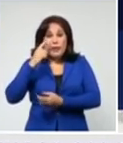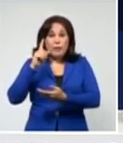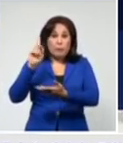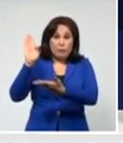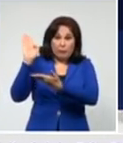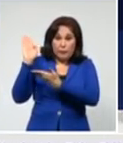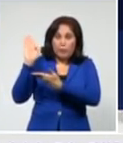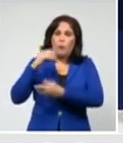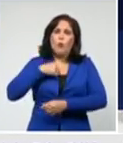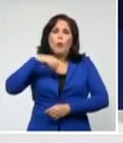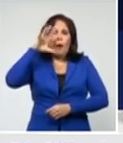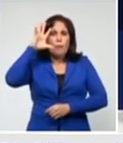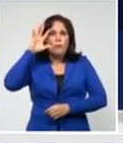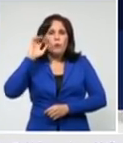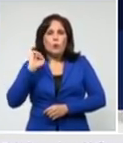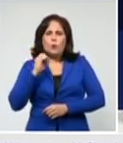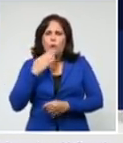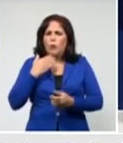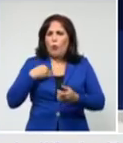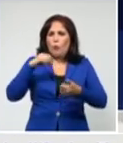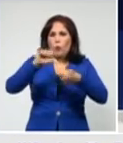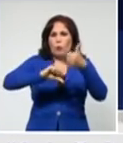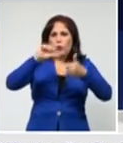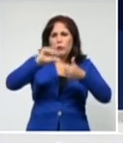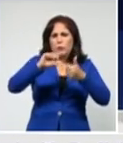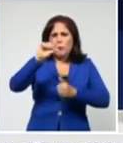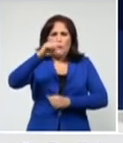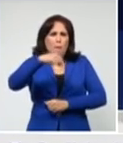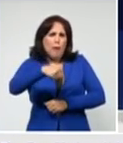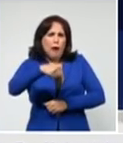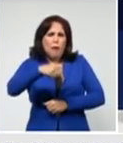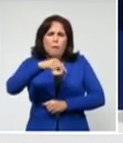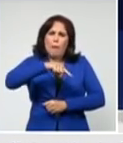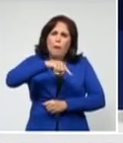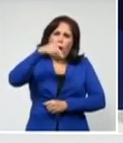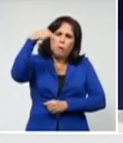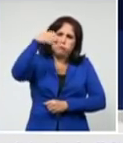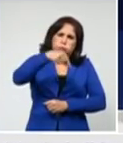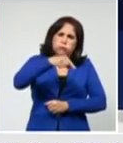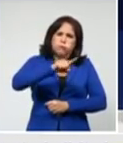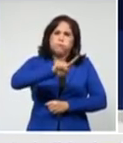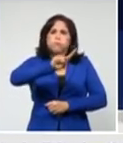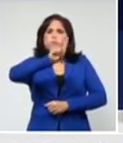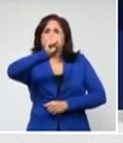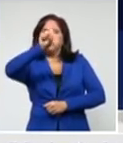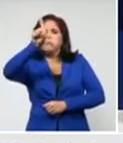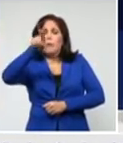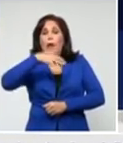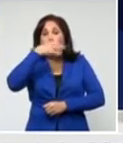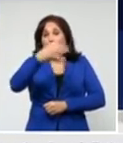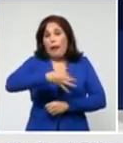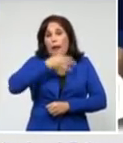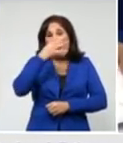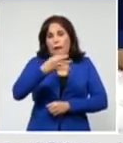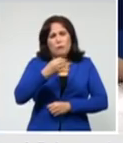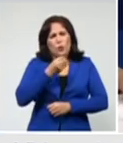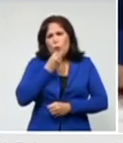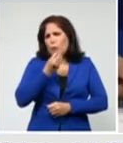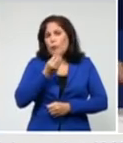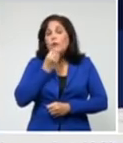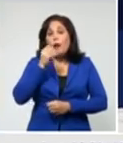se da cuenta de el comportamiento más que diciendo algunos datos